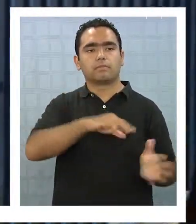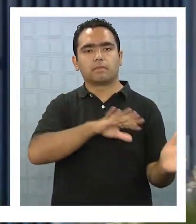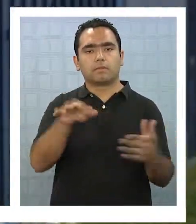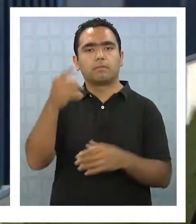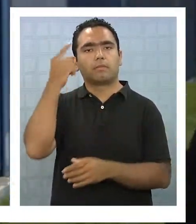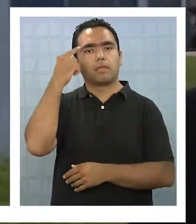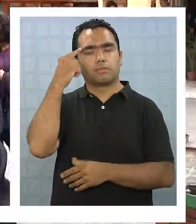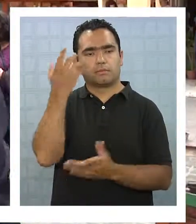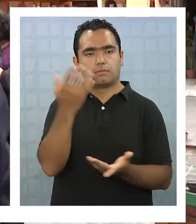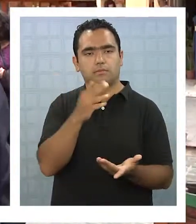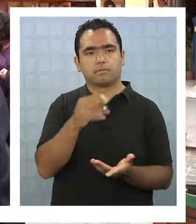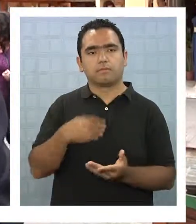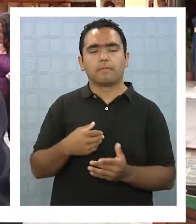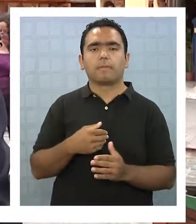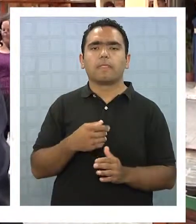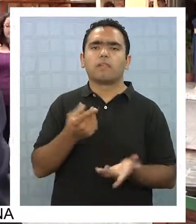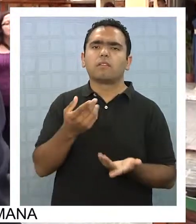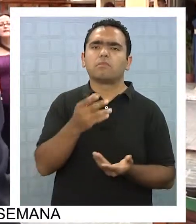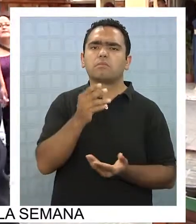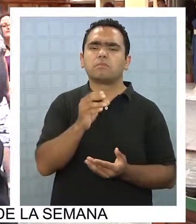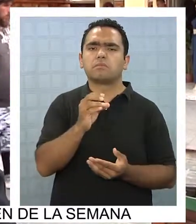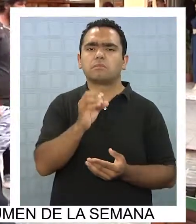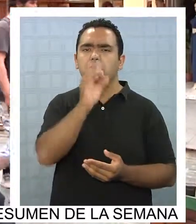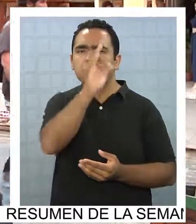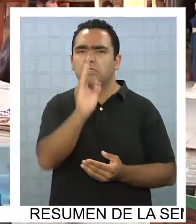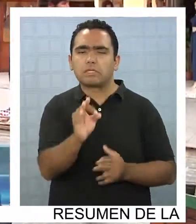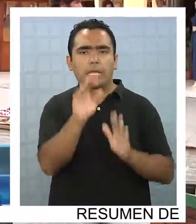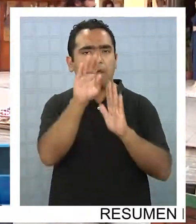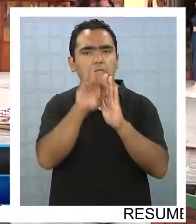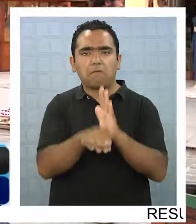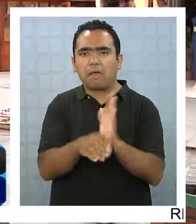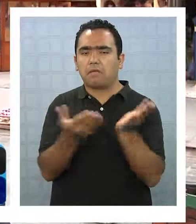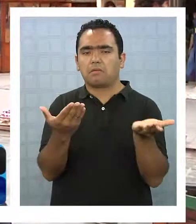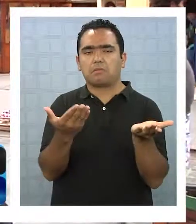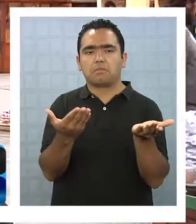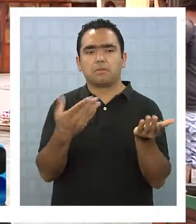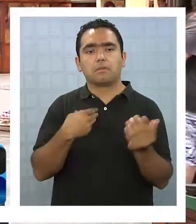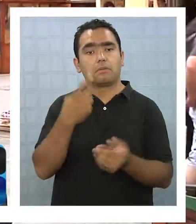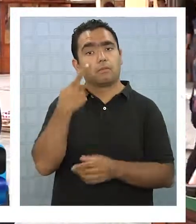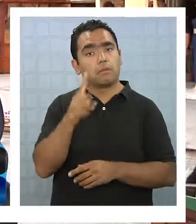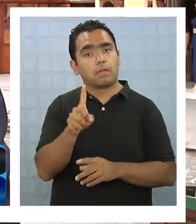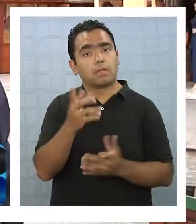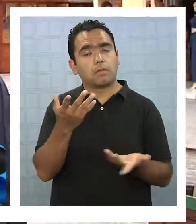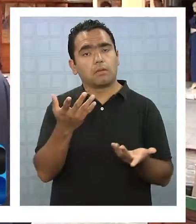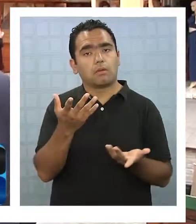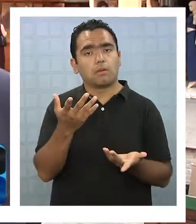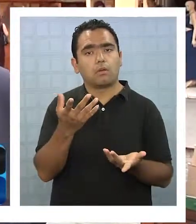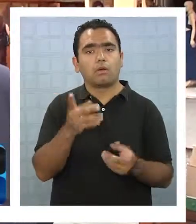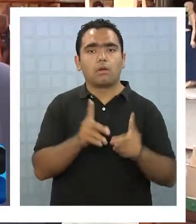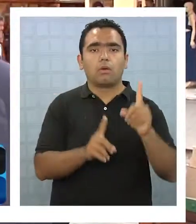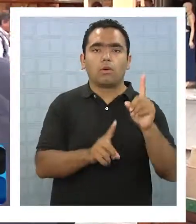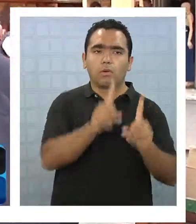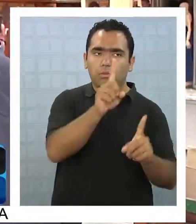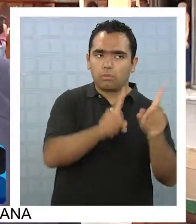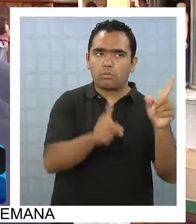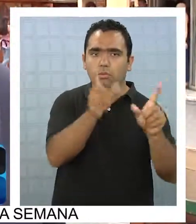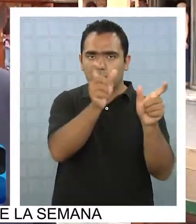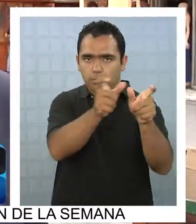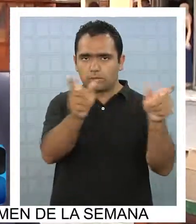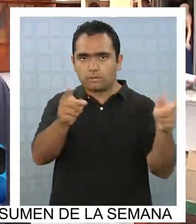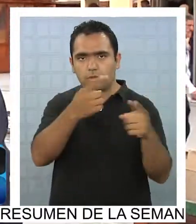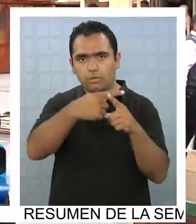incidencia es bastante baja, pero está aconteciendo que hay algún tipo de extranjero de algunos